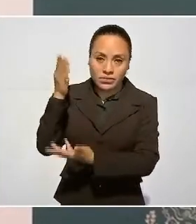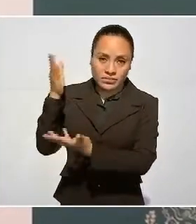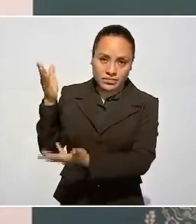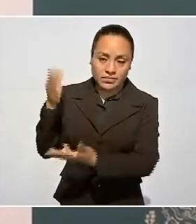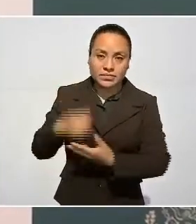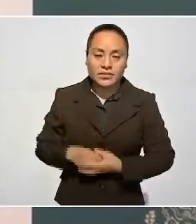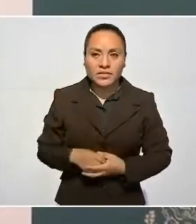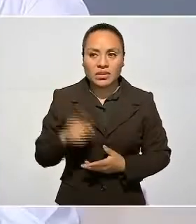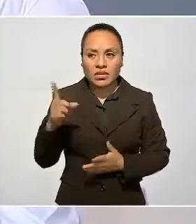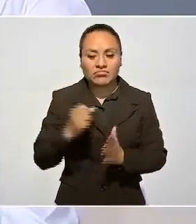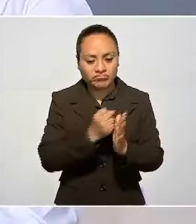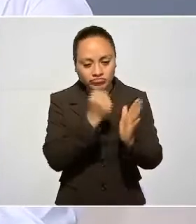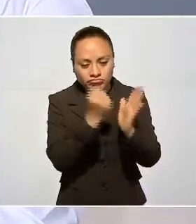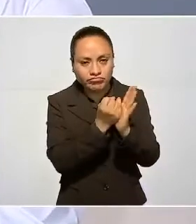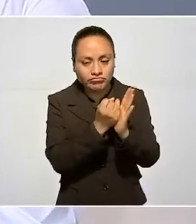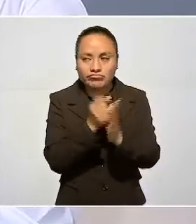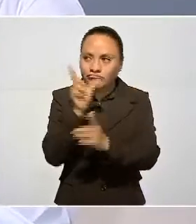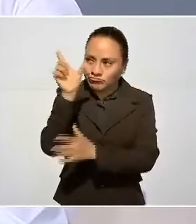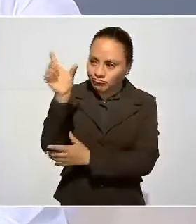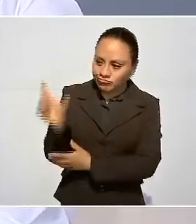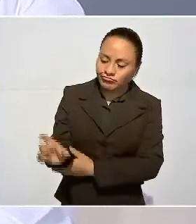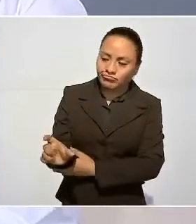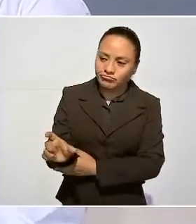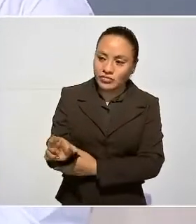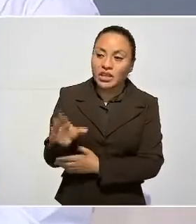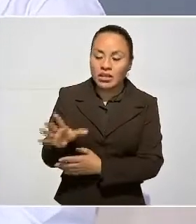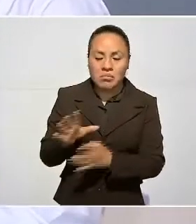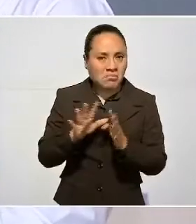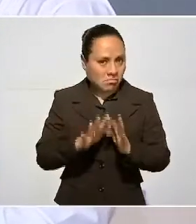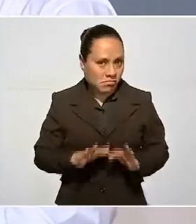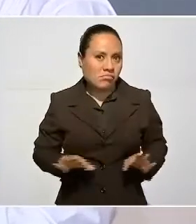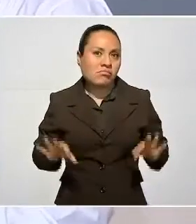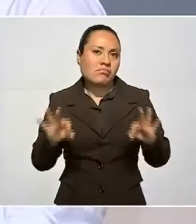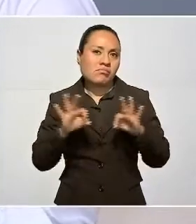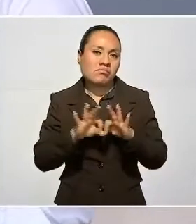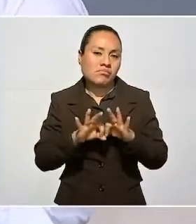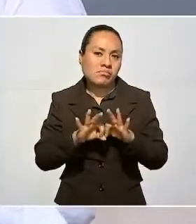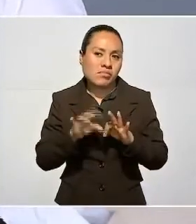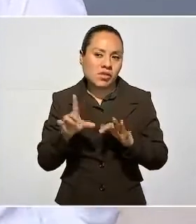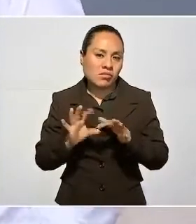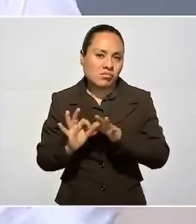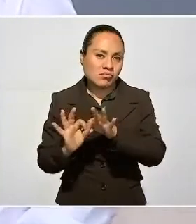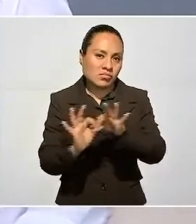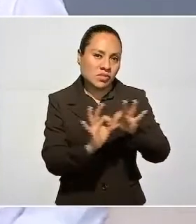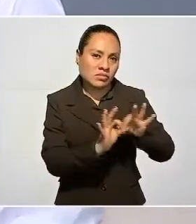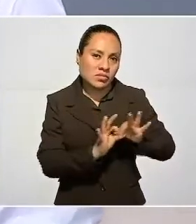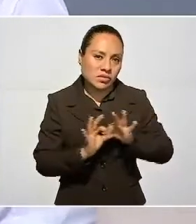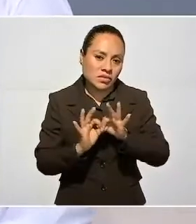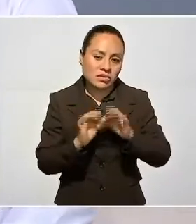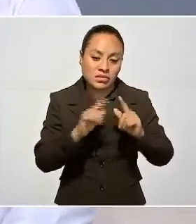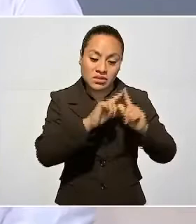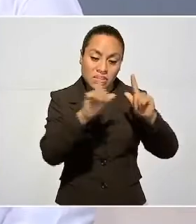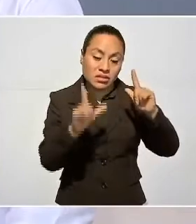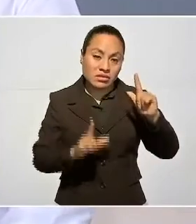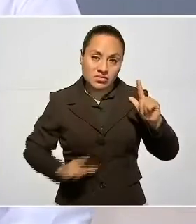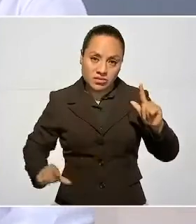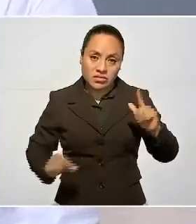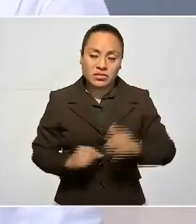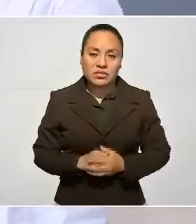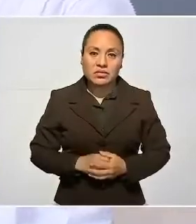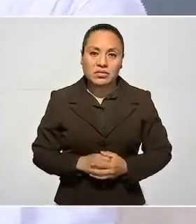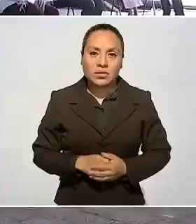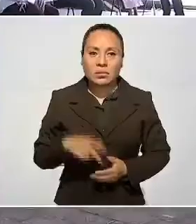ser el símbolo más grande de la unidad nacional.